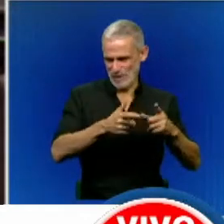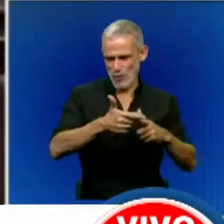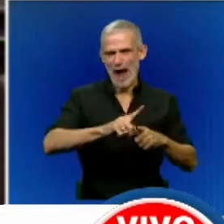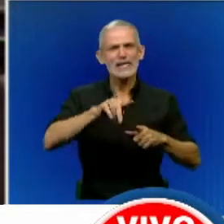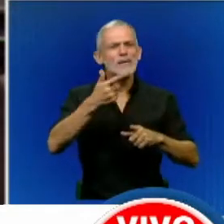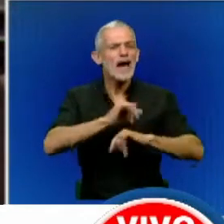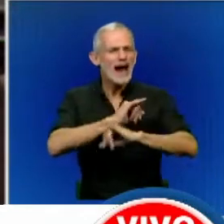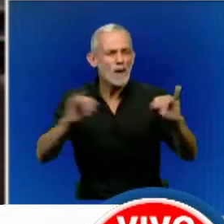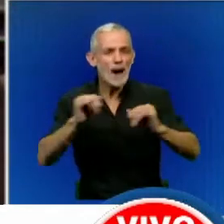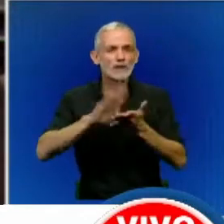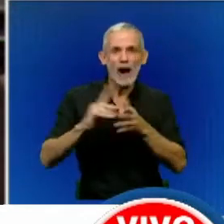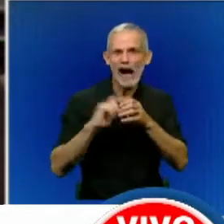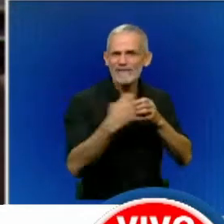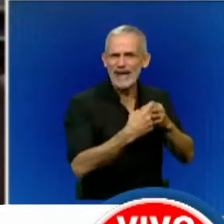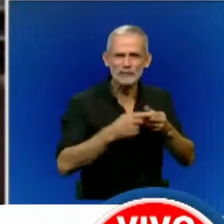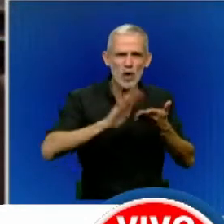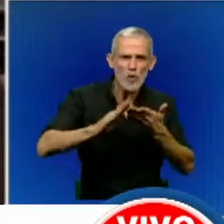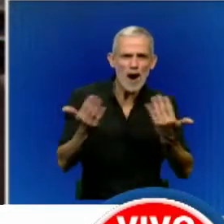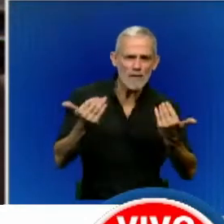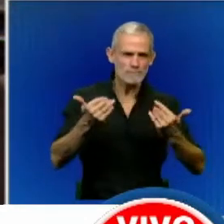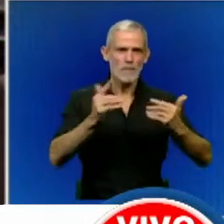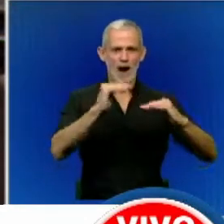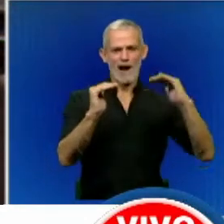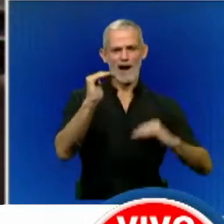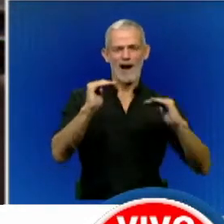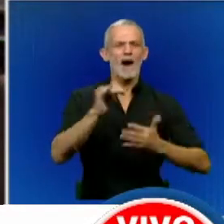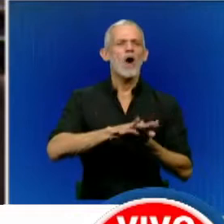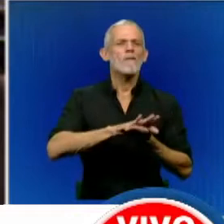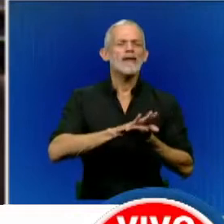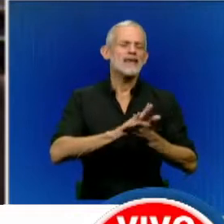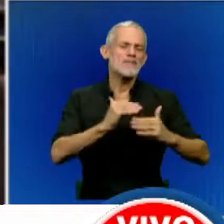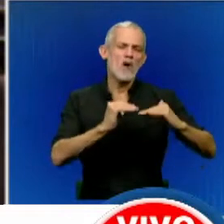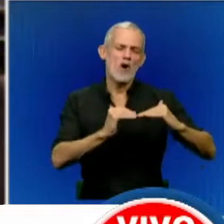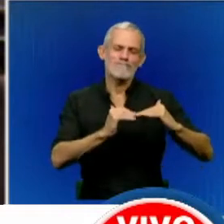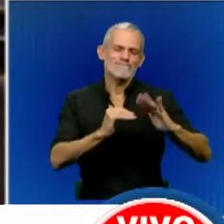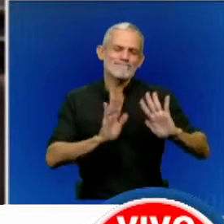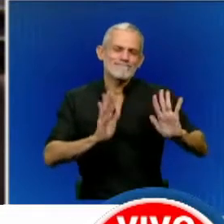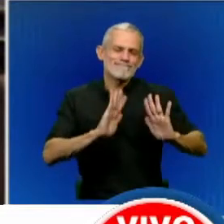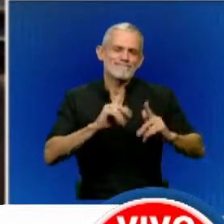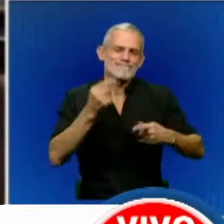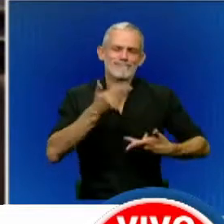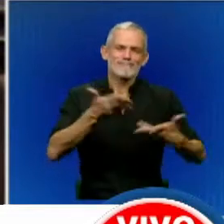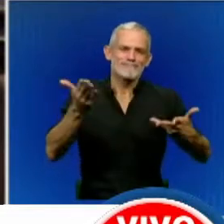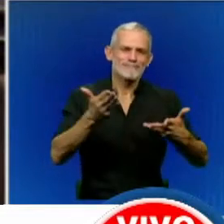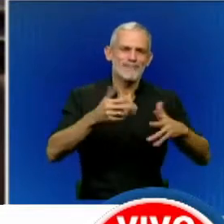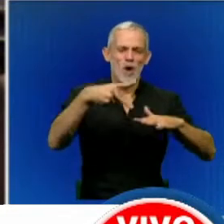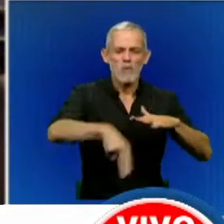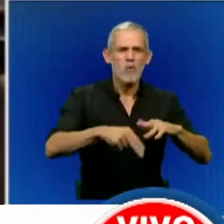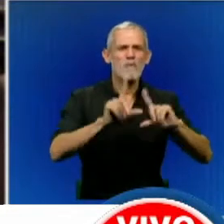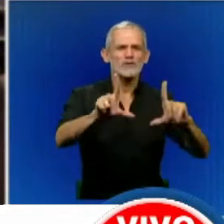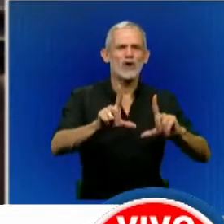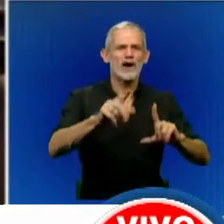hacer campañas de afiliación y quedar por debajo del mínimo y en ese caso exponerse a la caducidad de la